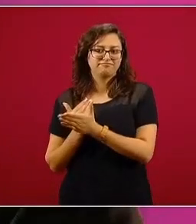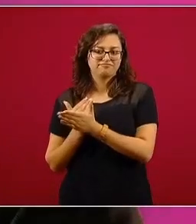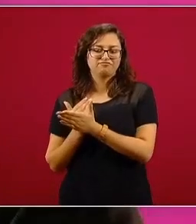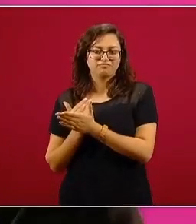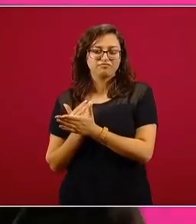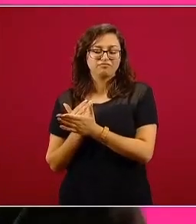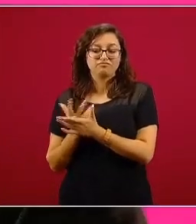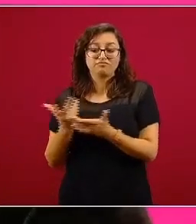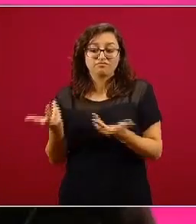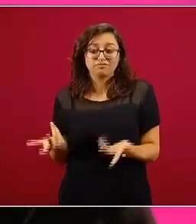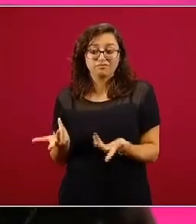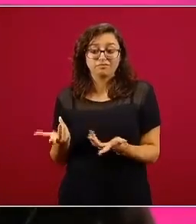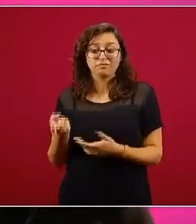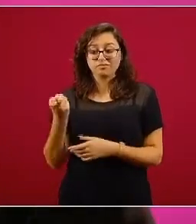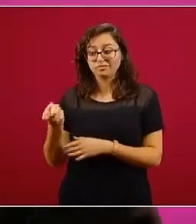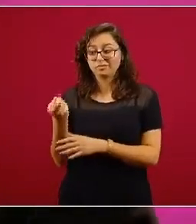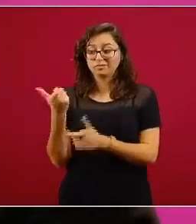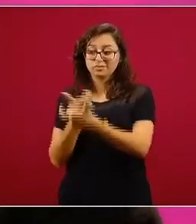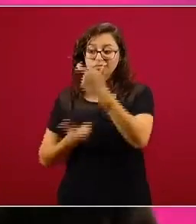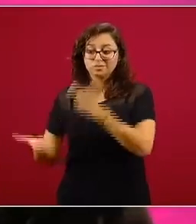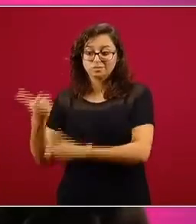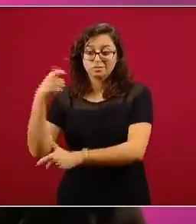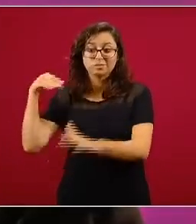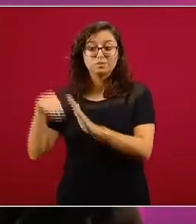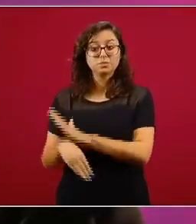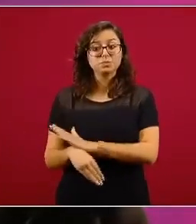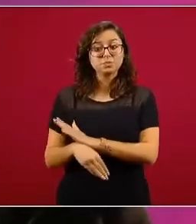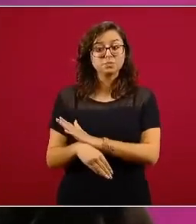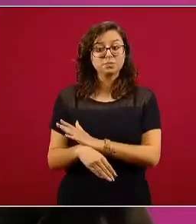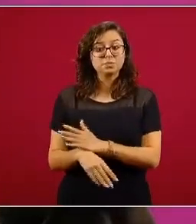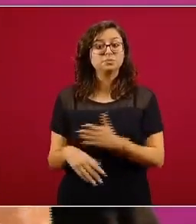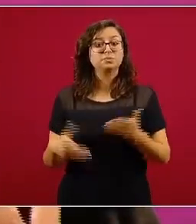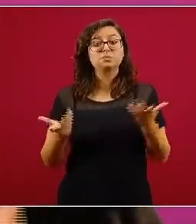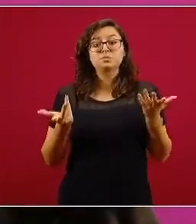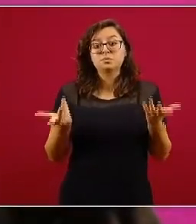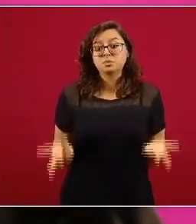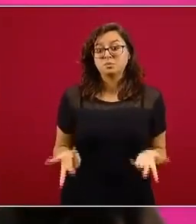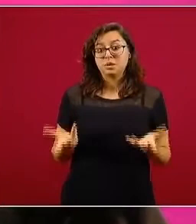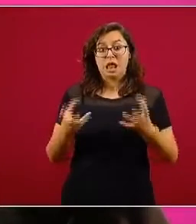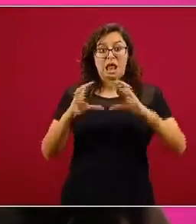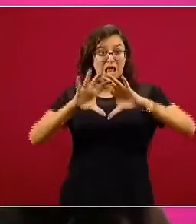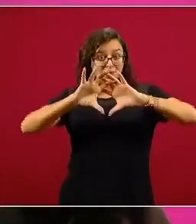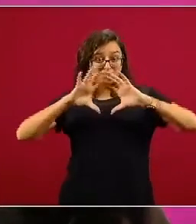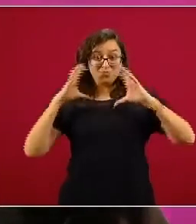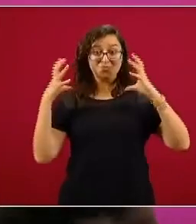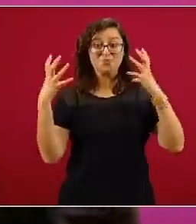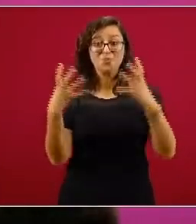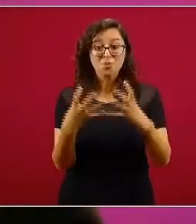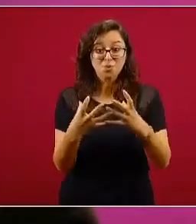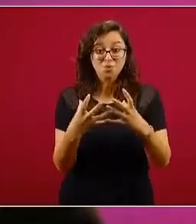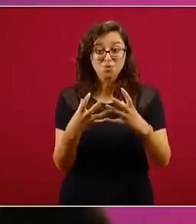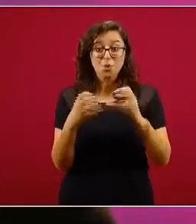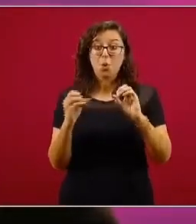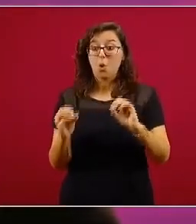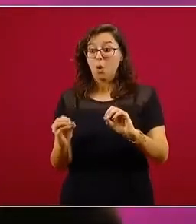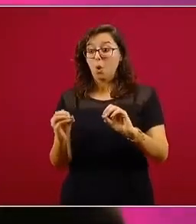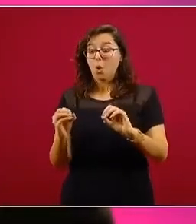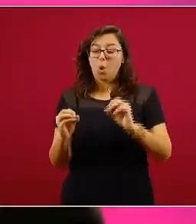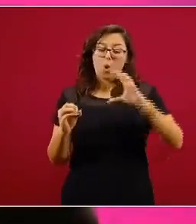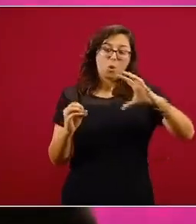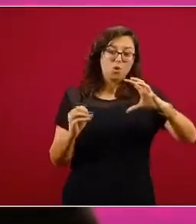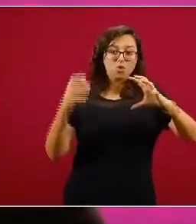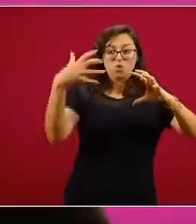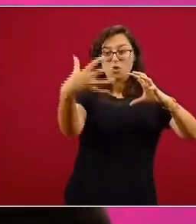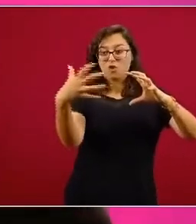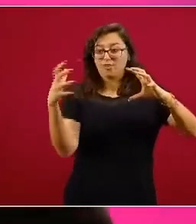propósito. ¿Cuánto tiempo puede permanecer el mundo, o un continente, o